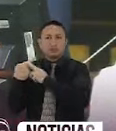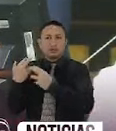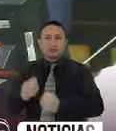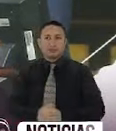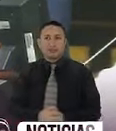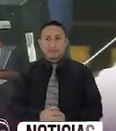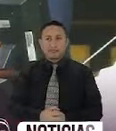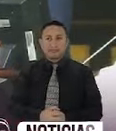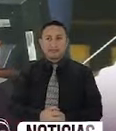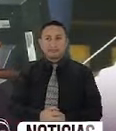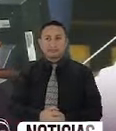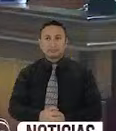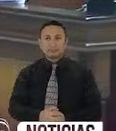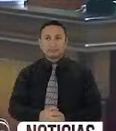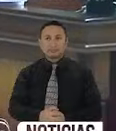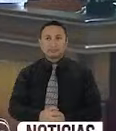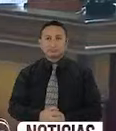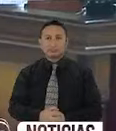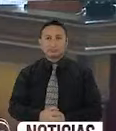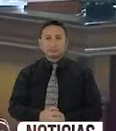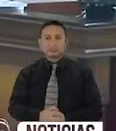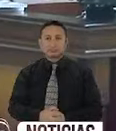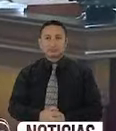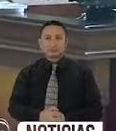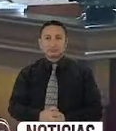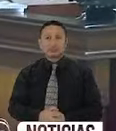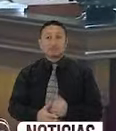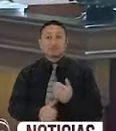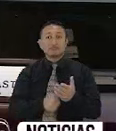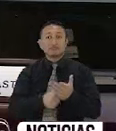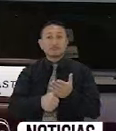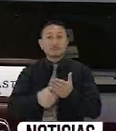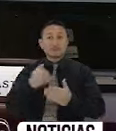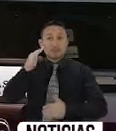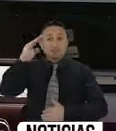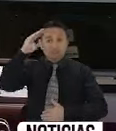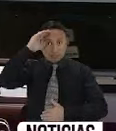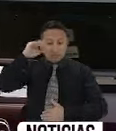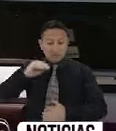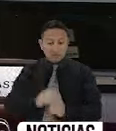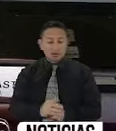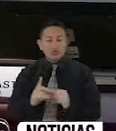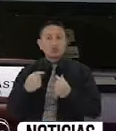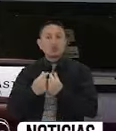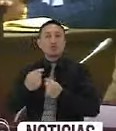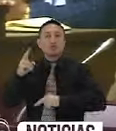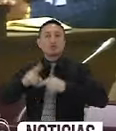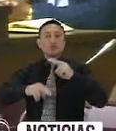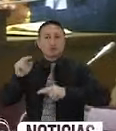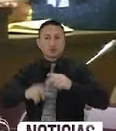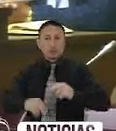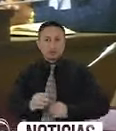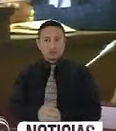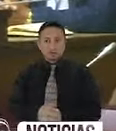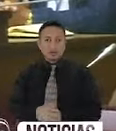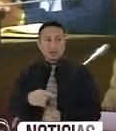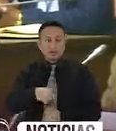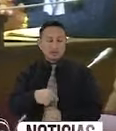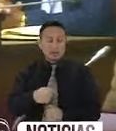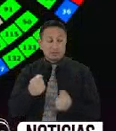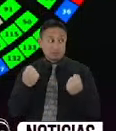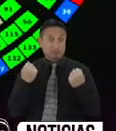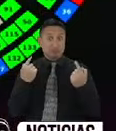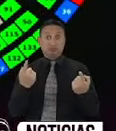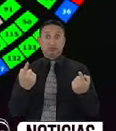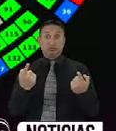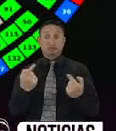su resistencia a las gestiones de la ministra del Interior, la bancada de Construye dio una enorme sorpresa en el Pleno y se abstuvo